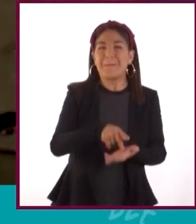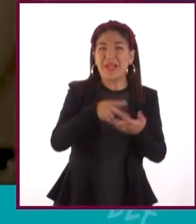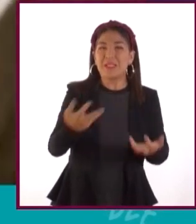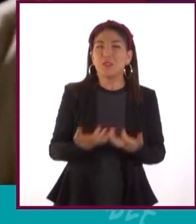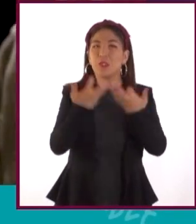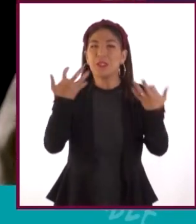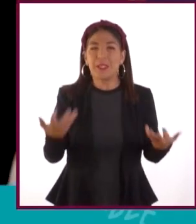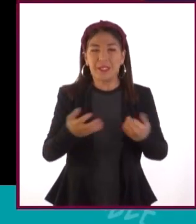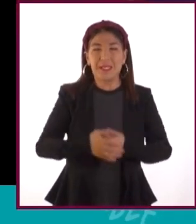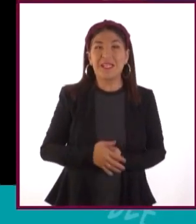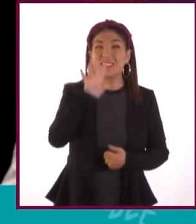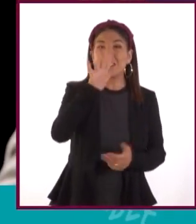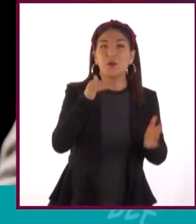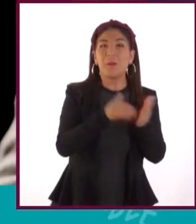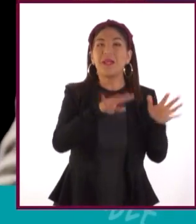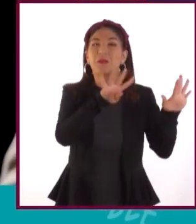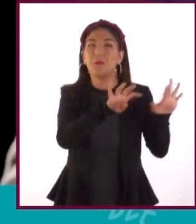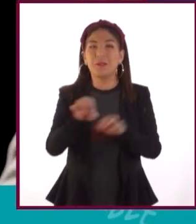Tierra es de